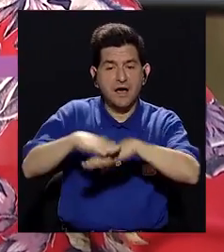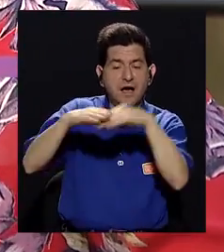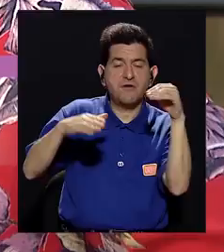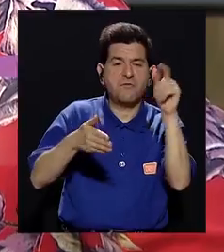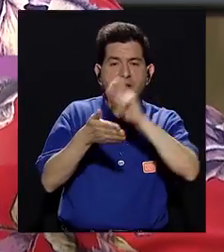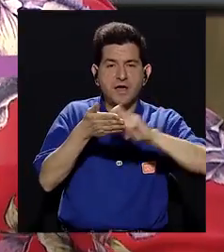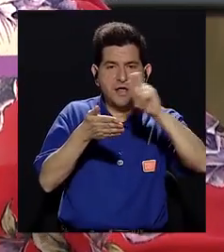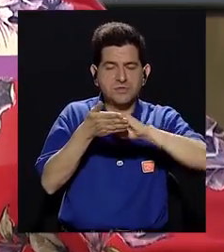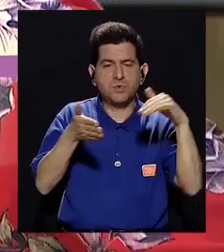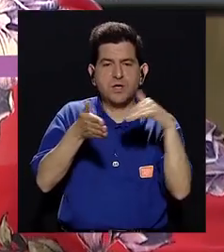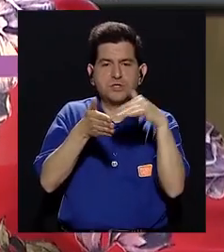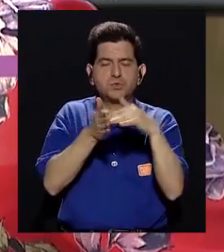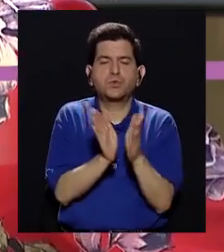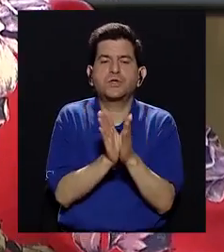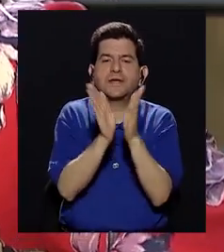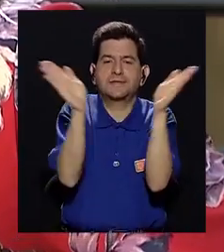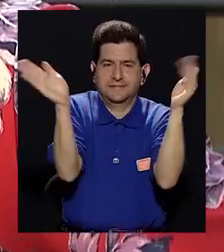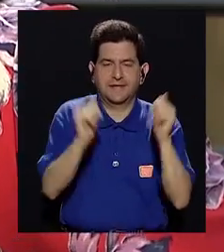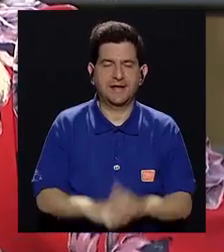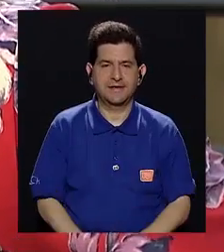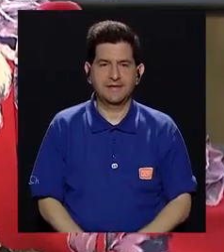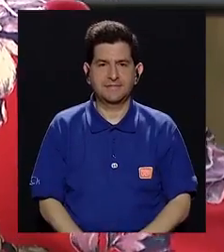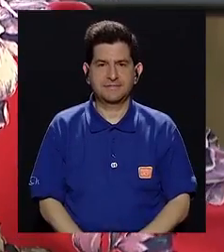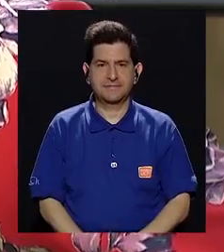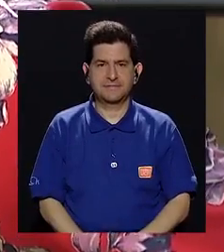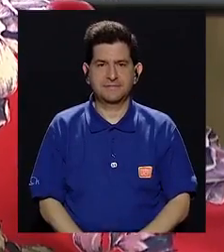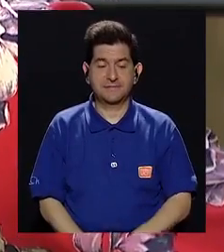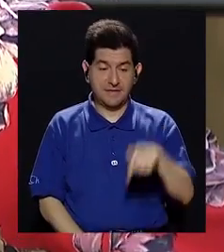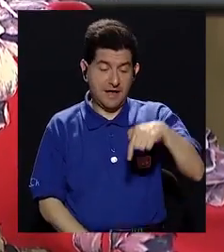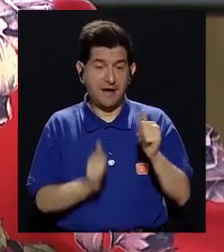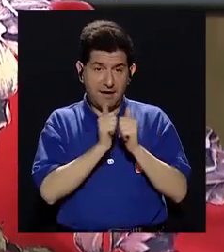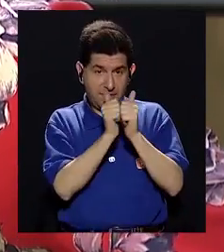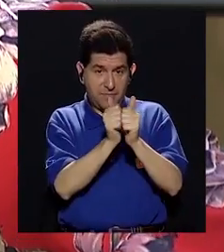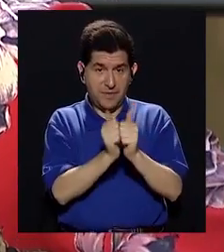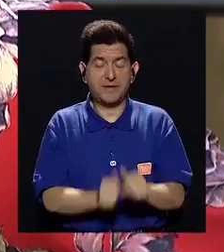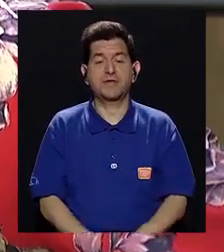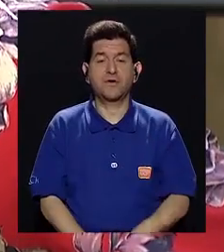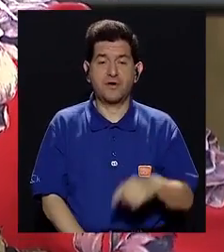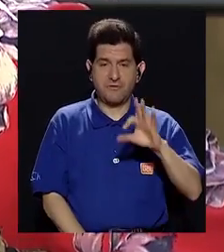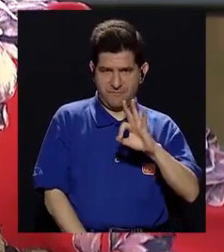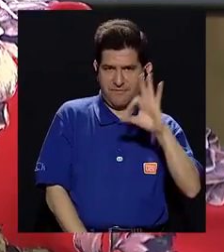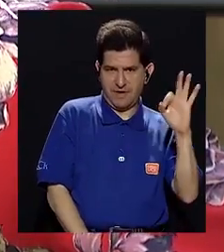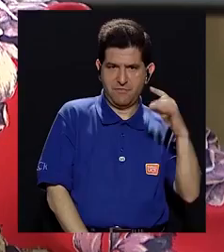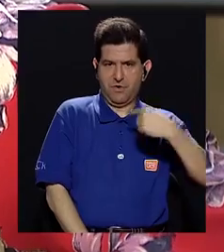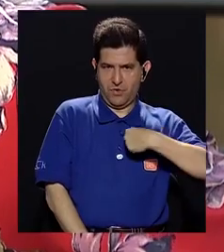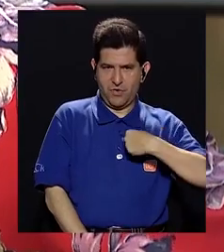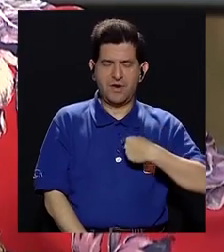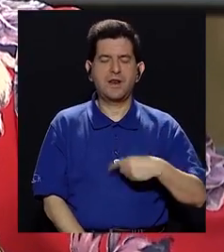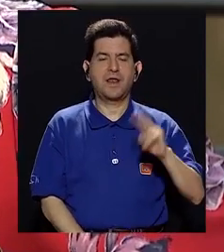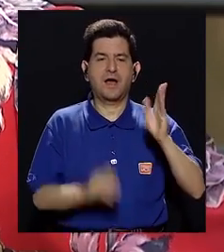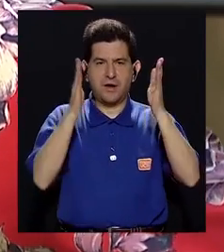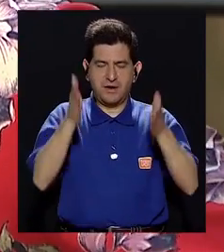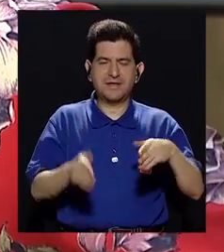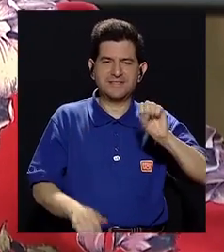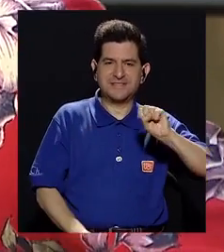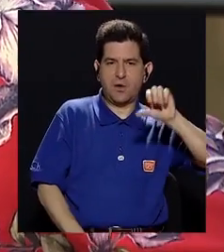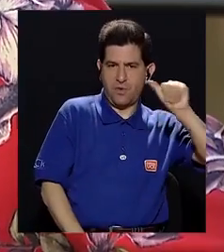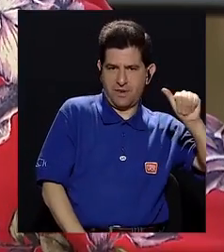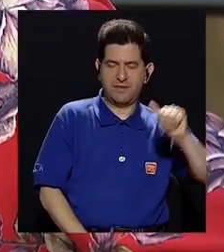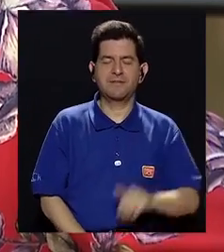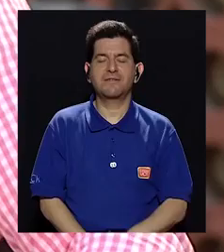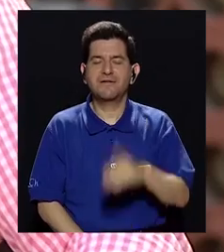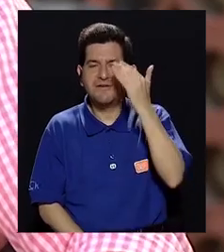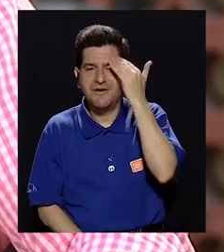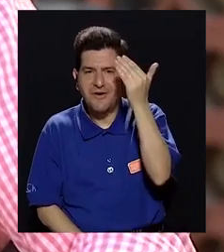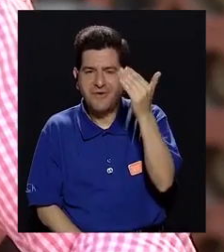desde las afueras de la Escuela de Estudios Generales, les estaremos acompañando su servidora Fabiola Fernández y mi compañero Saúl